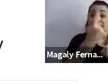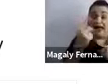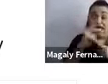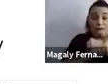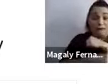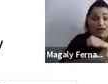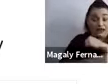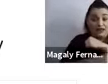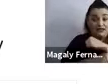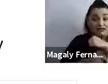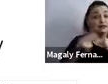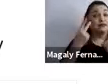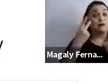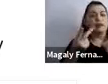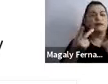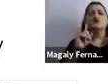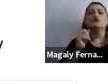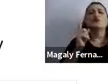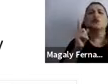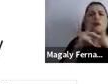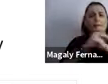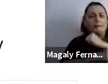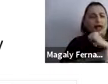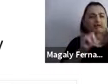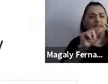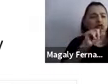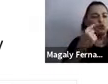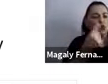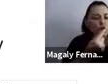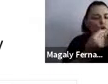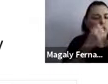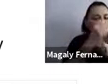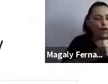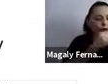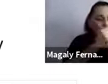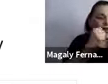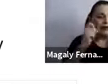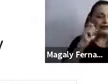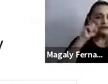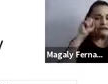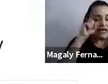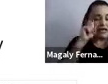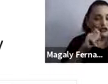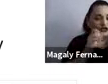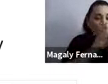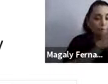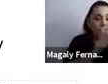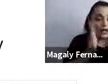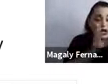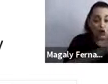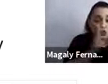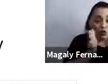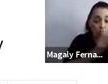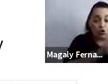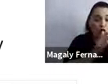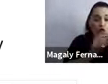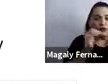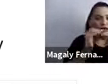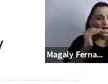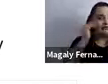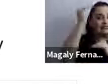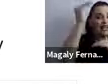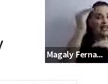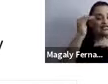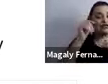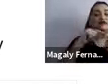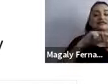vemos en qué países, en qué grupos de edad, en qué sexos y en qué periodos de la historia son en exceso, eso lo llamamos